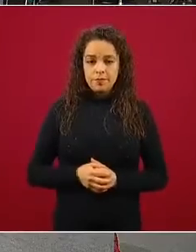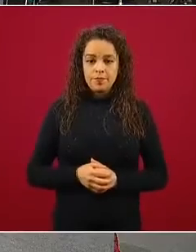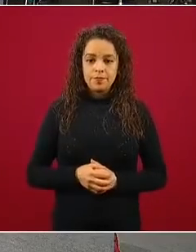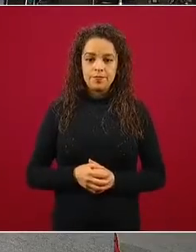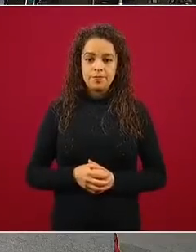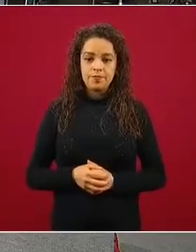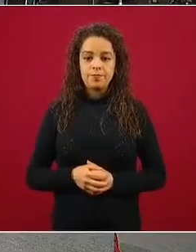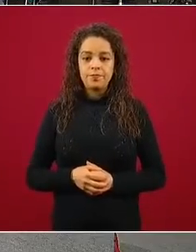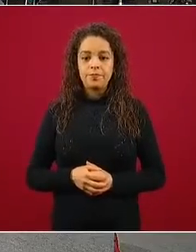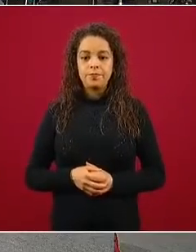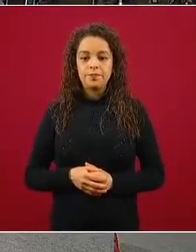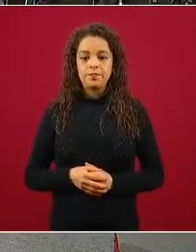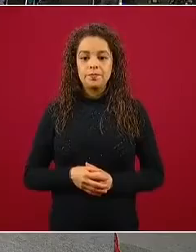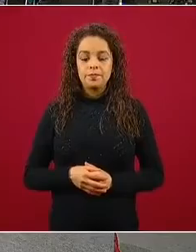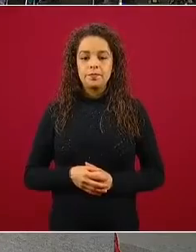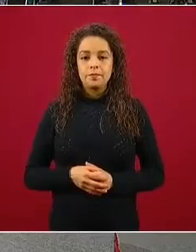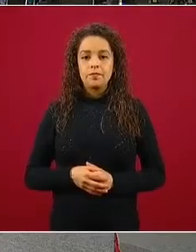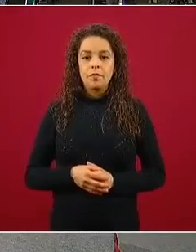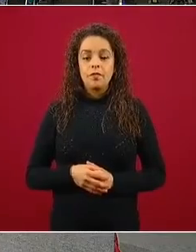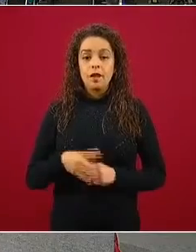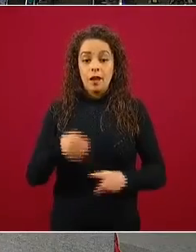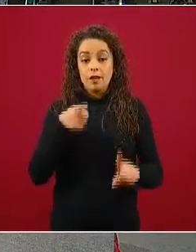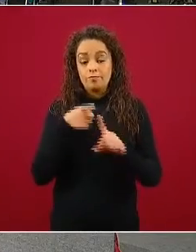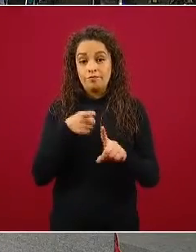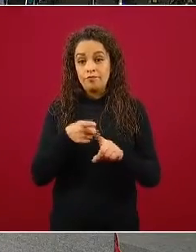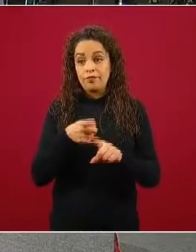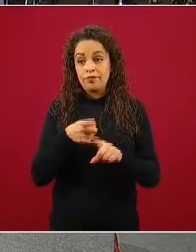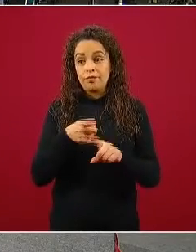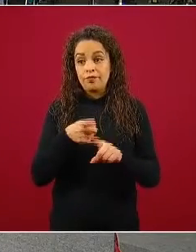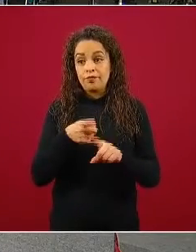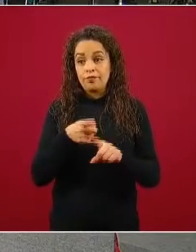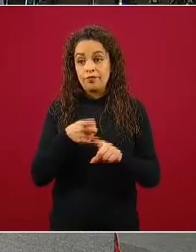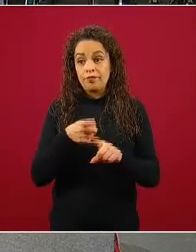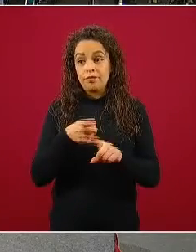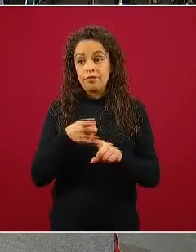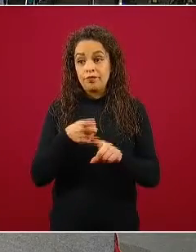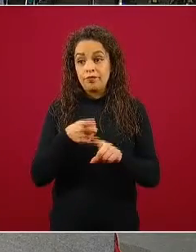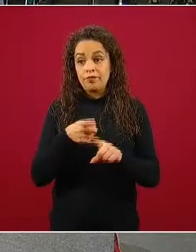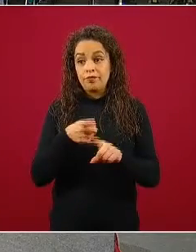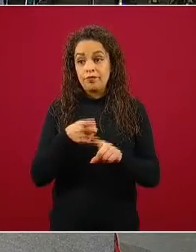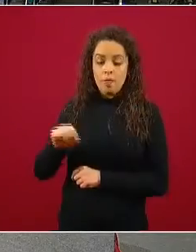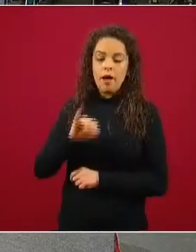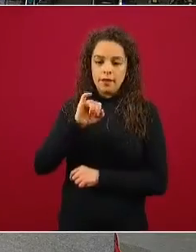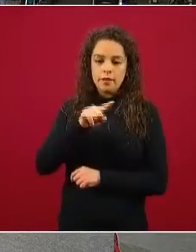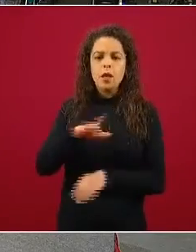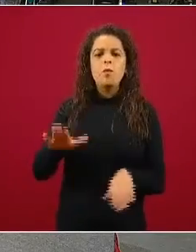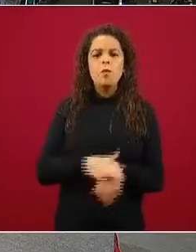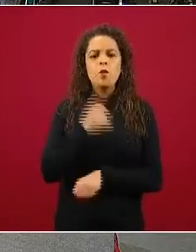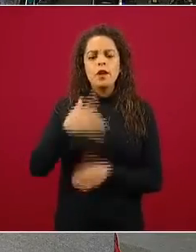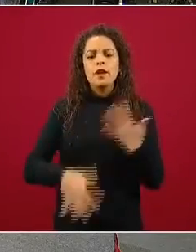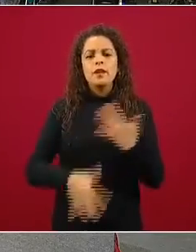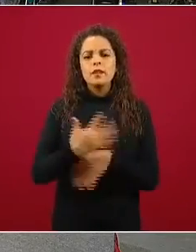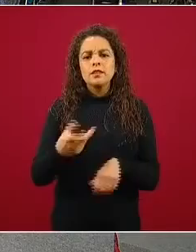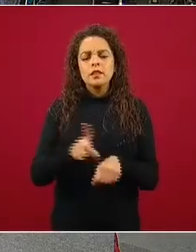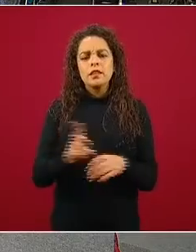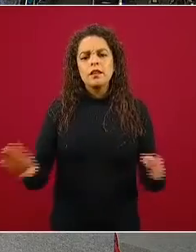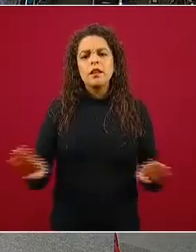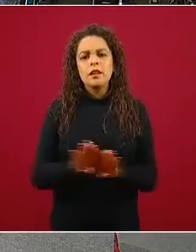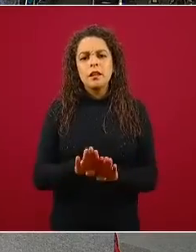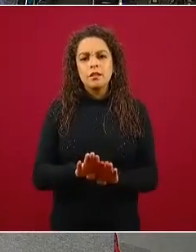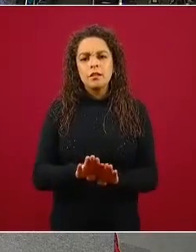Sí, relacionado con lo que dice el maestro Moctezuma, efectivamente, ¿por qué 15 días? Es convencional en